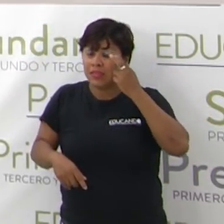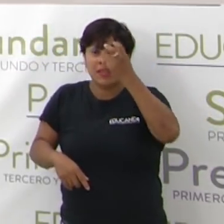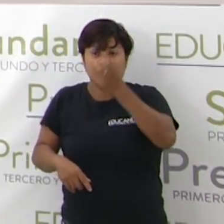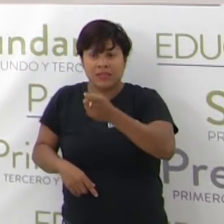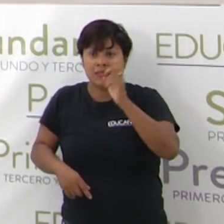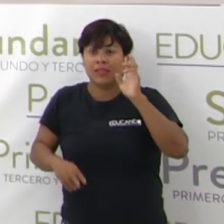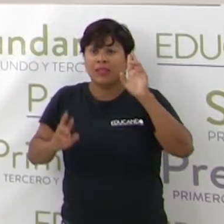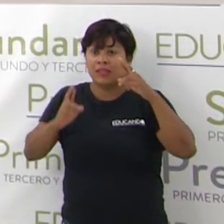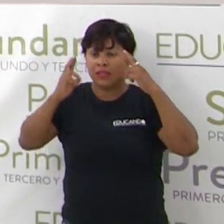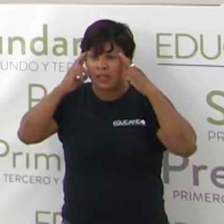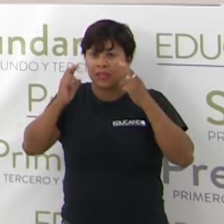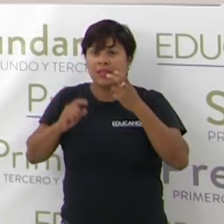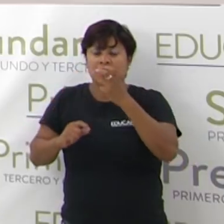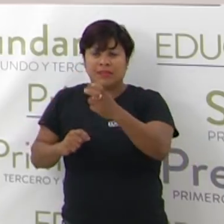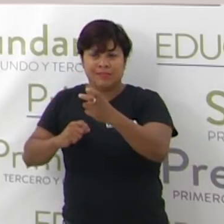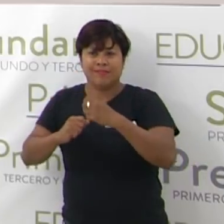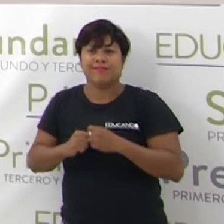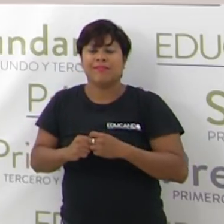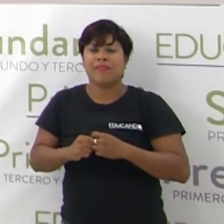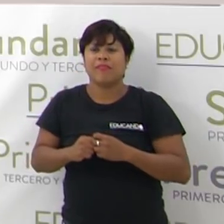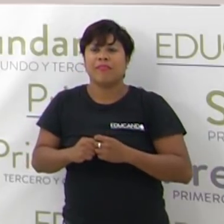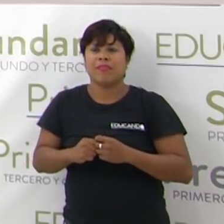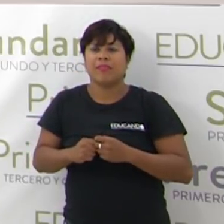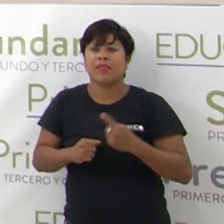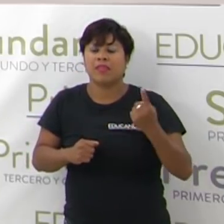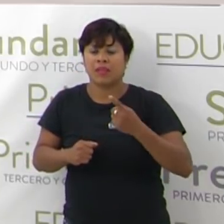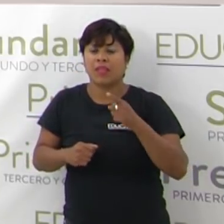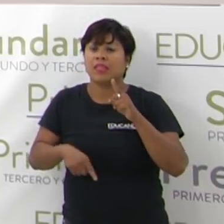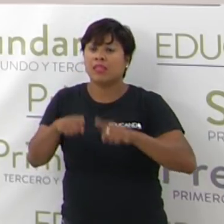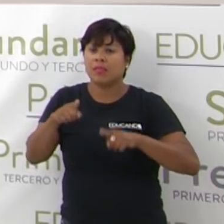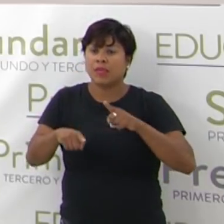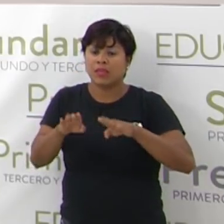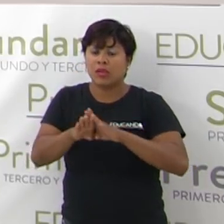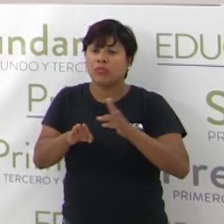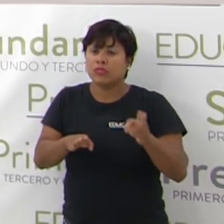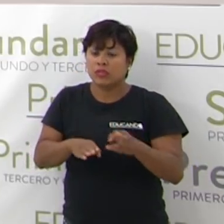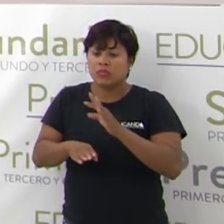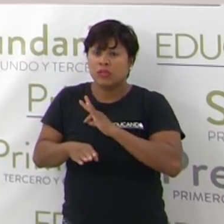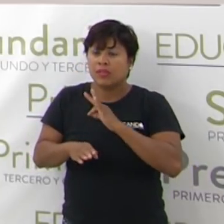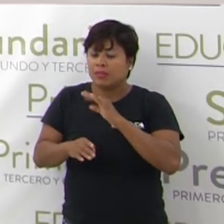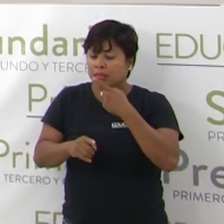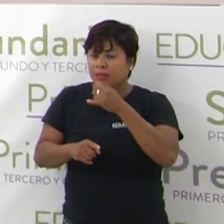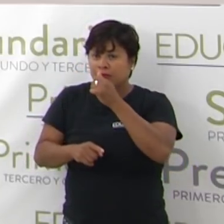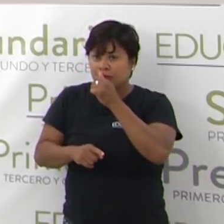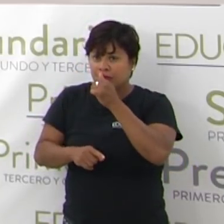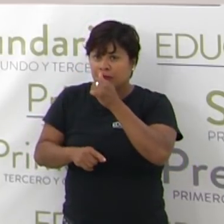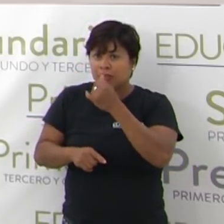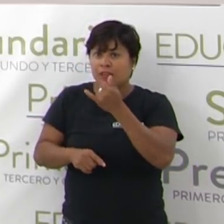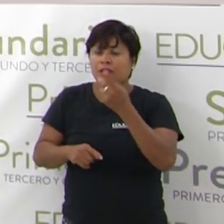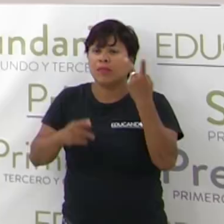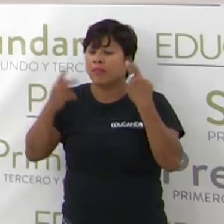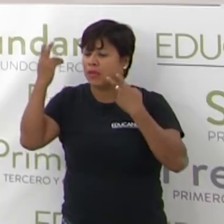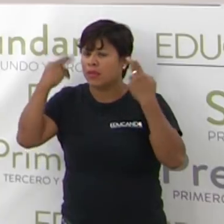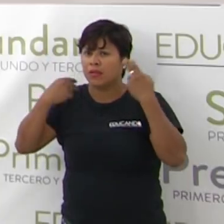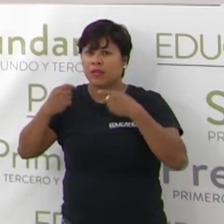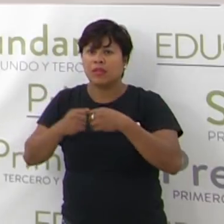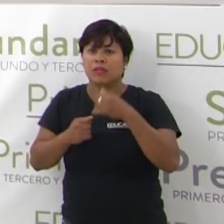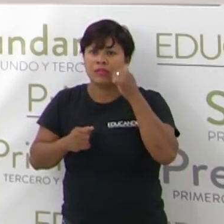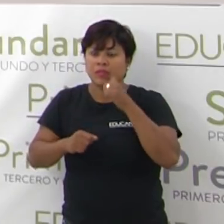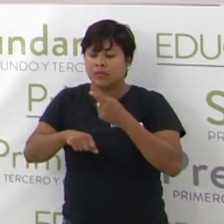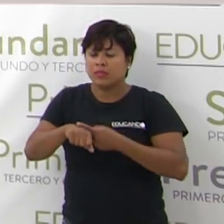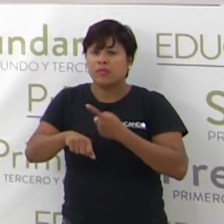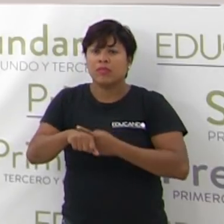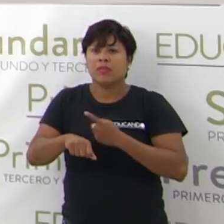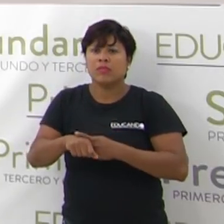que tenía un peluquero y que dependía del peluquero para guardar su secreto. Y que el peluquero hasta se enfermó,